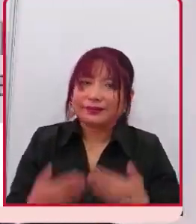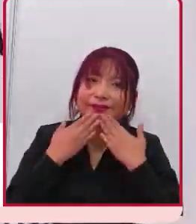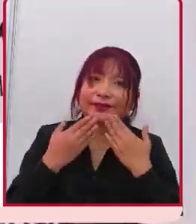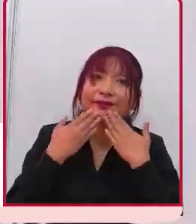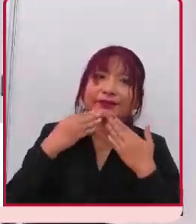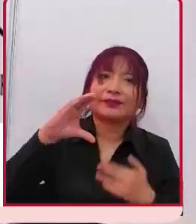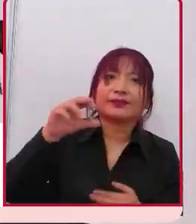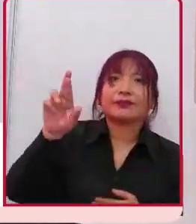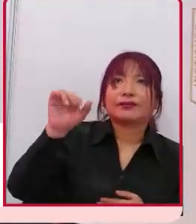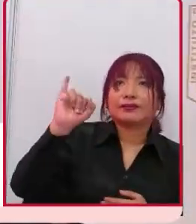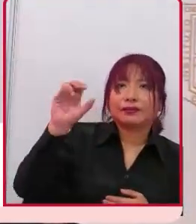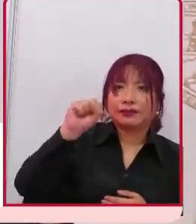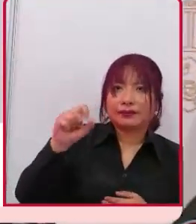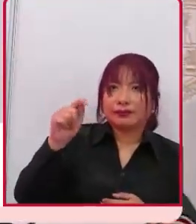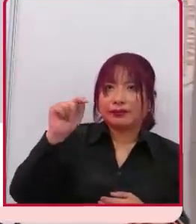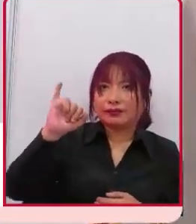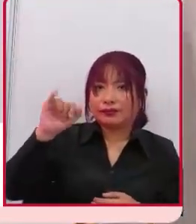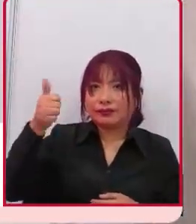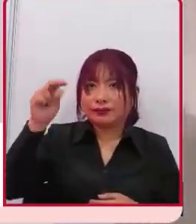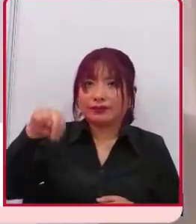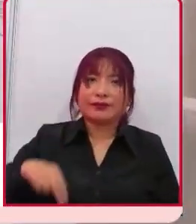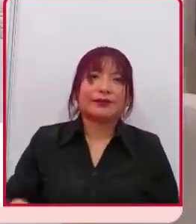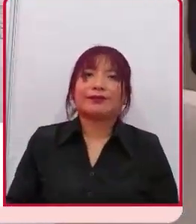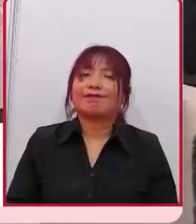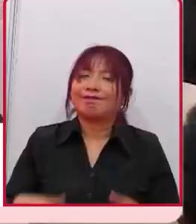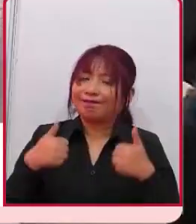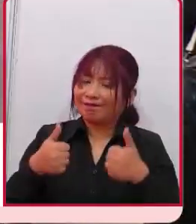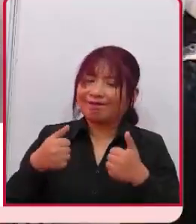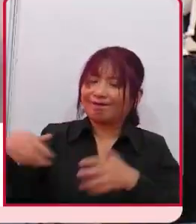Gracias, Cristian. Buena presentación.